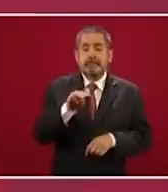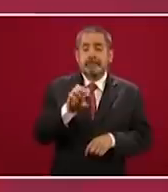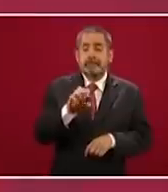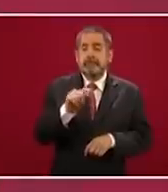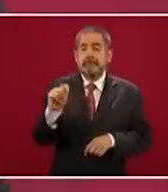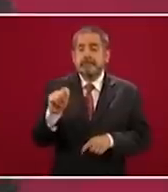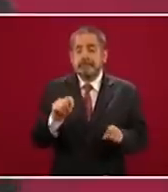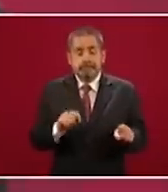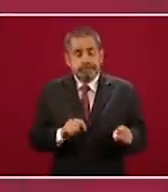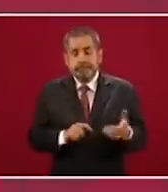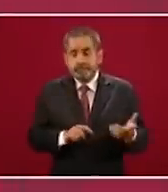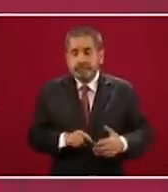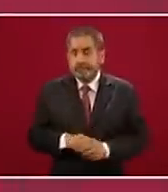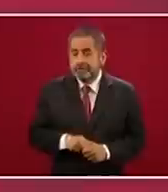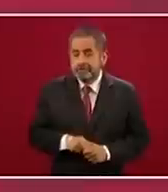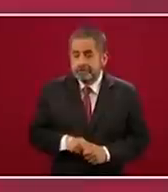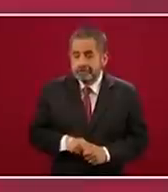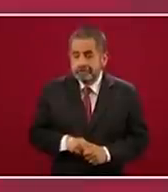y